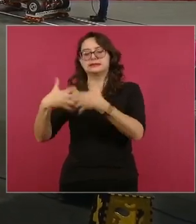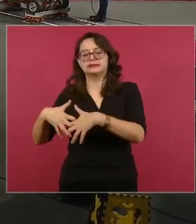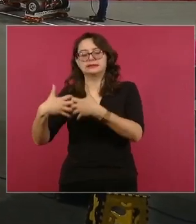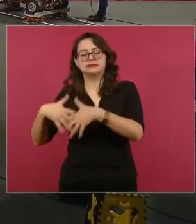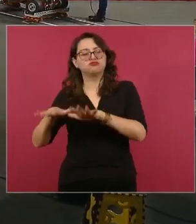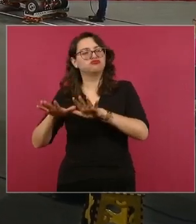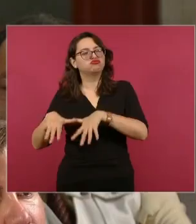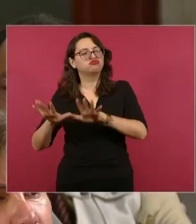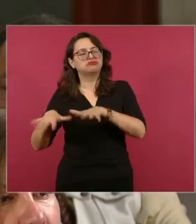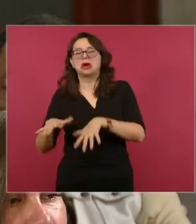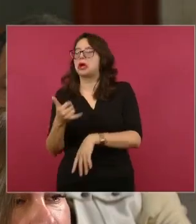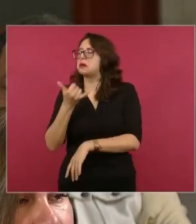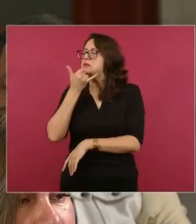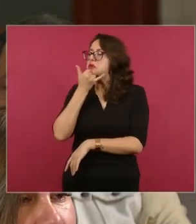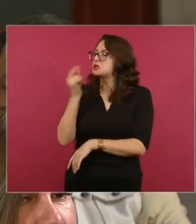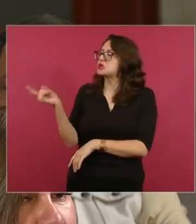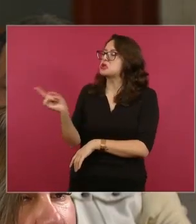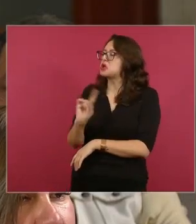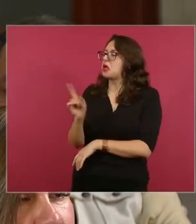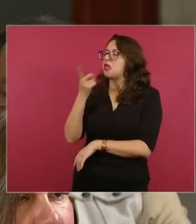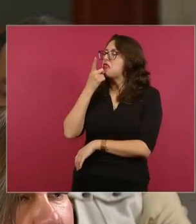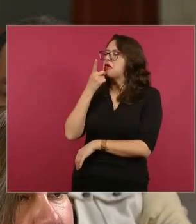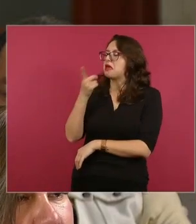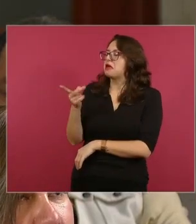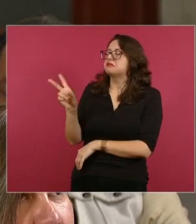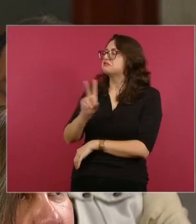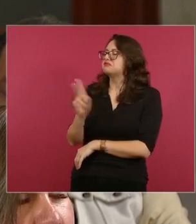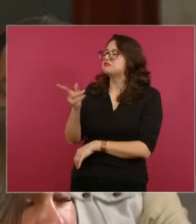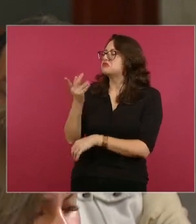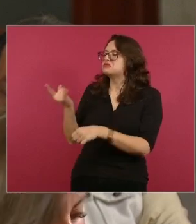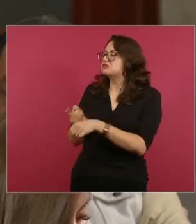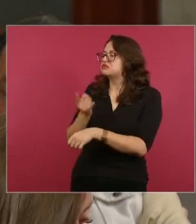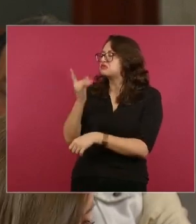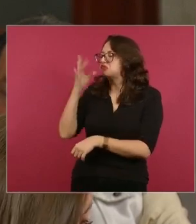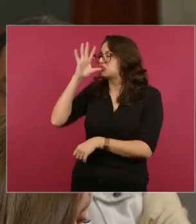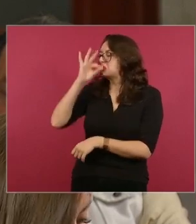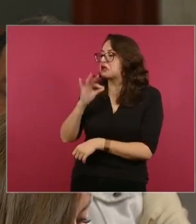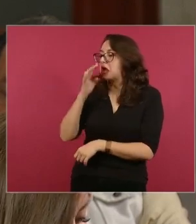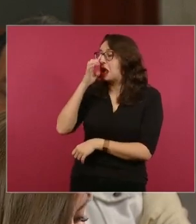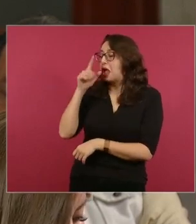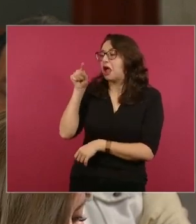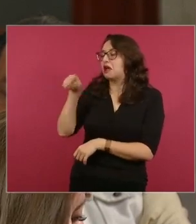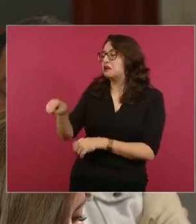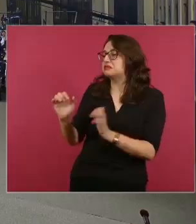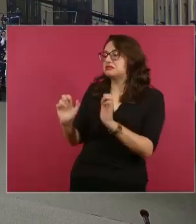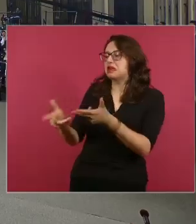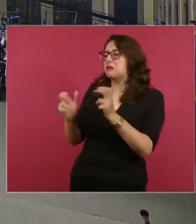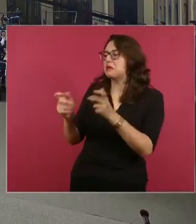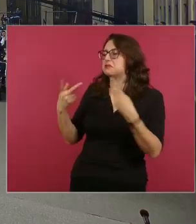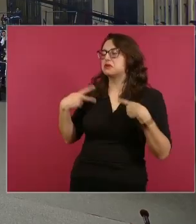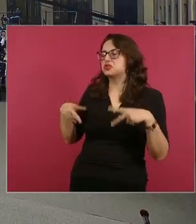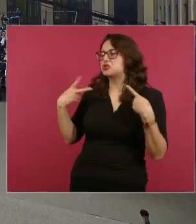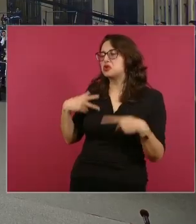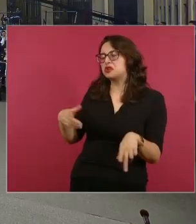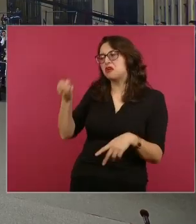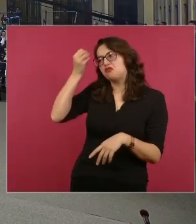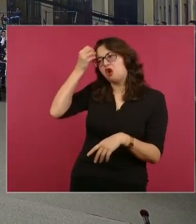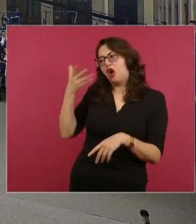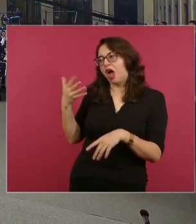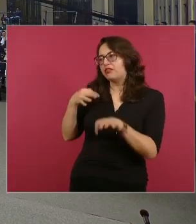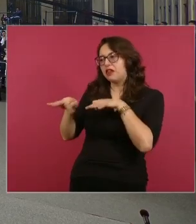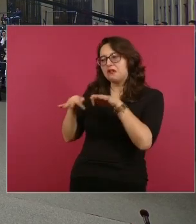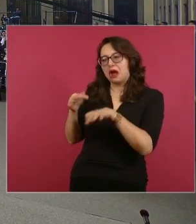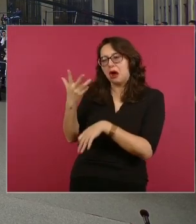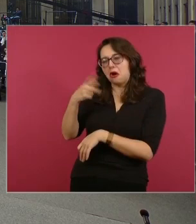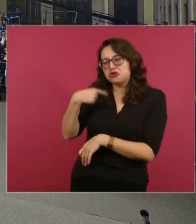ser un fracaso, nadie va a ir a trabajar 8 horas seguidas porque no es su cultura. El próximo